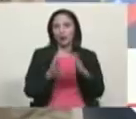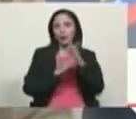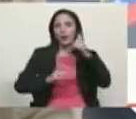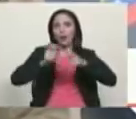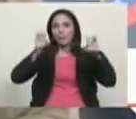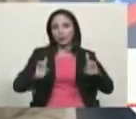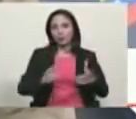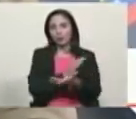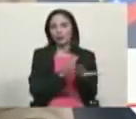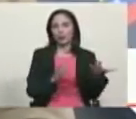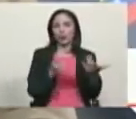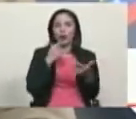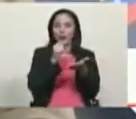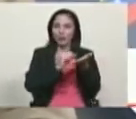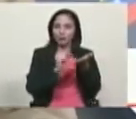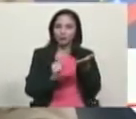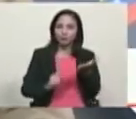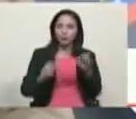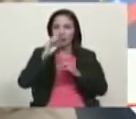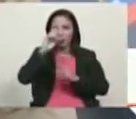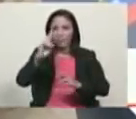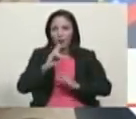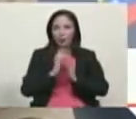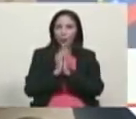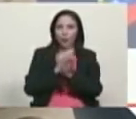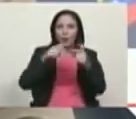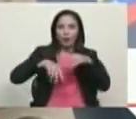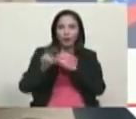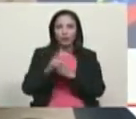de solidaridad, de despertar de conciencia.